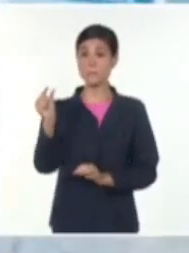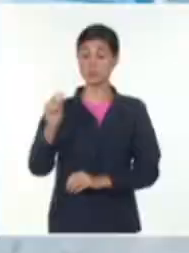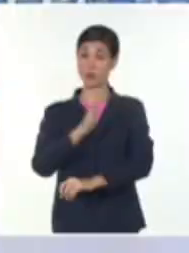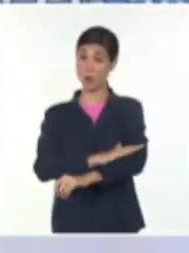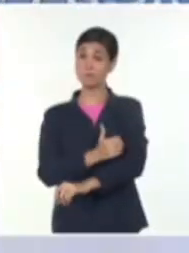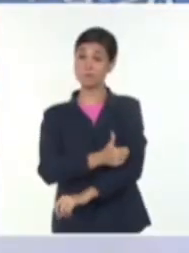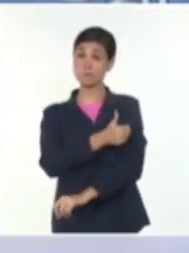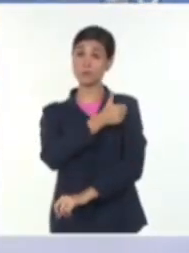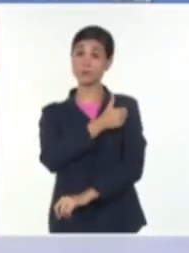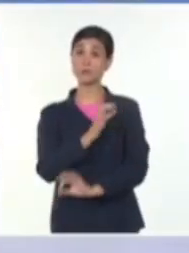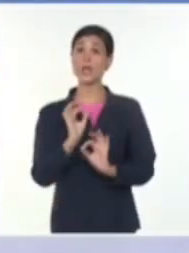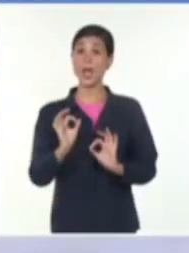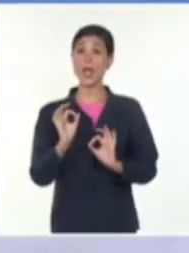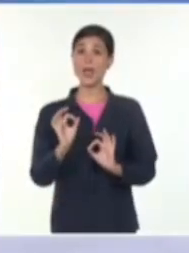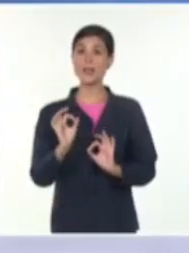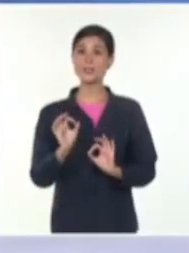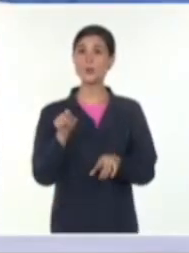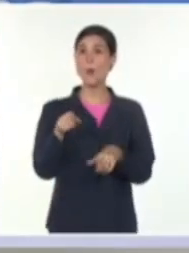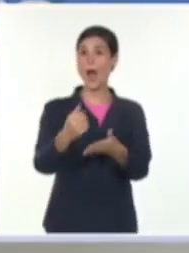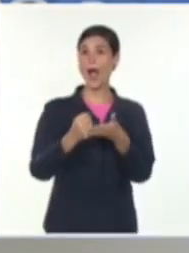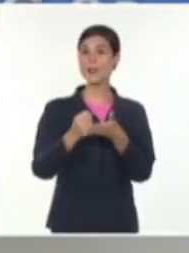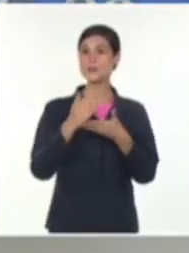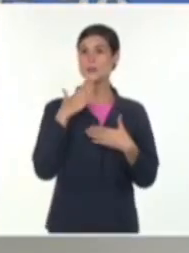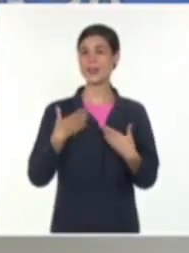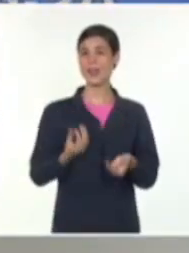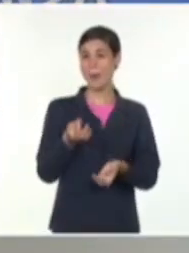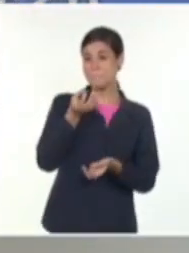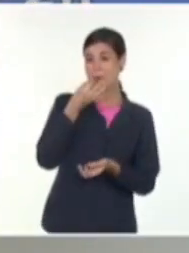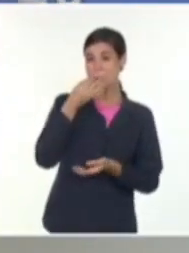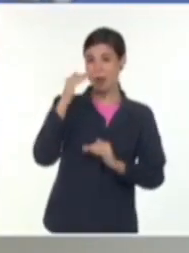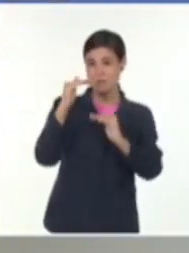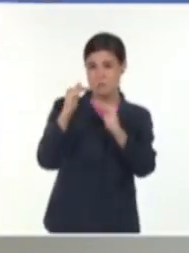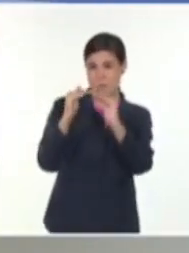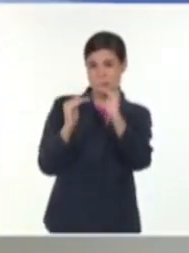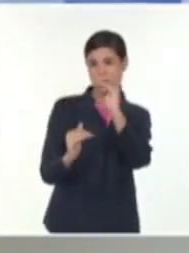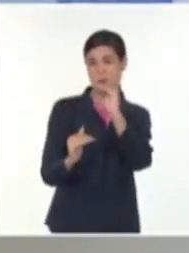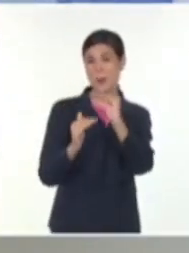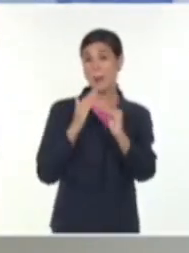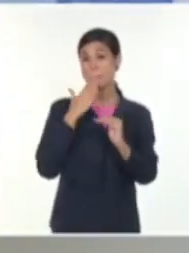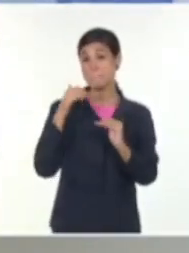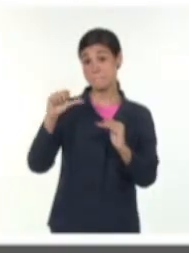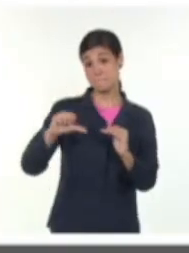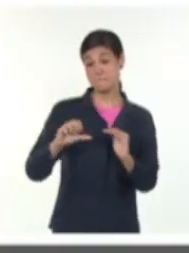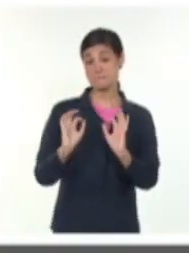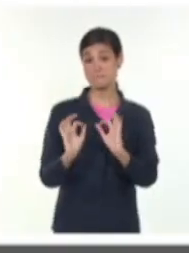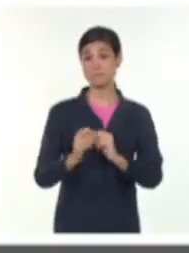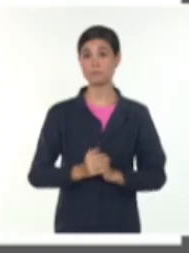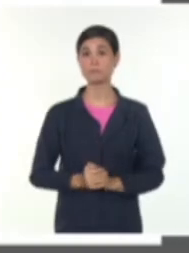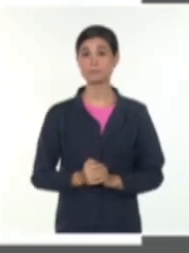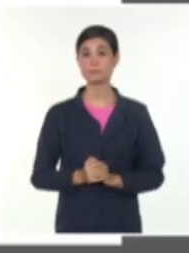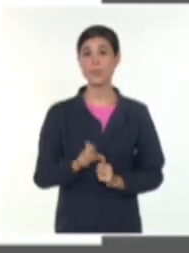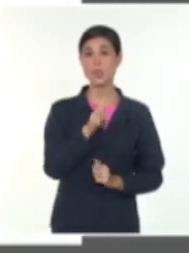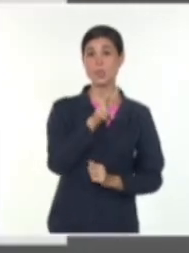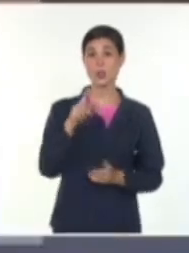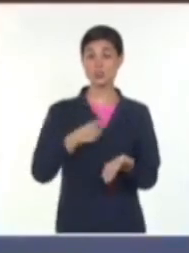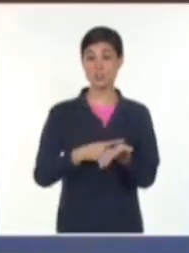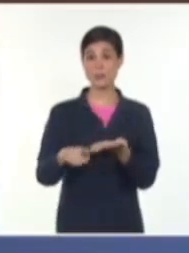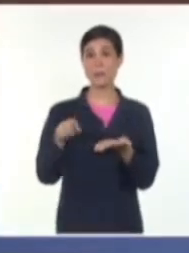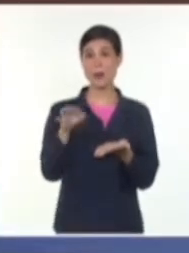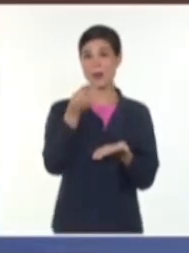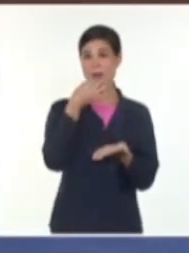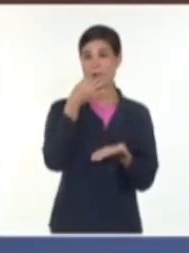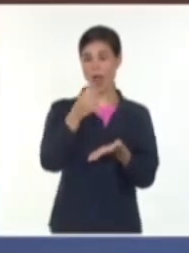prehipertensión significativa de los valores máximos y mínimos a partir de las 12 semanas del consumo del